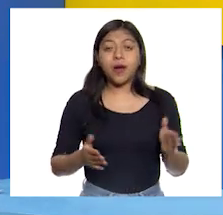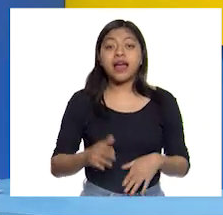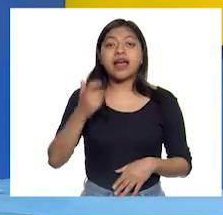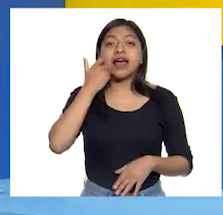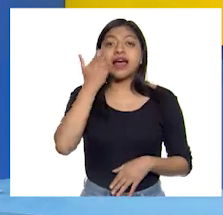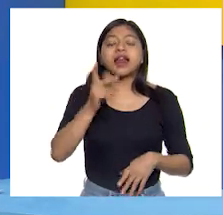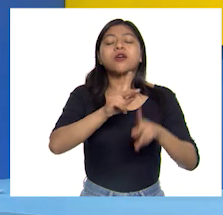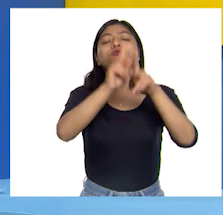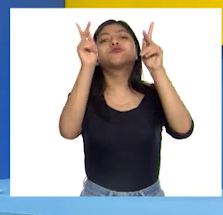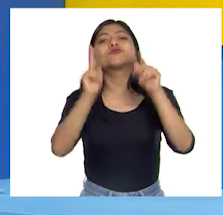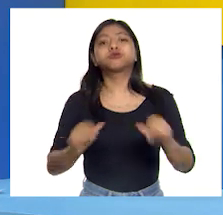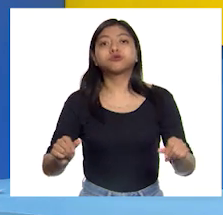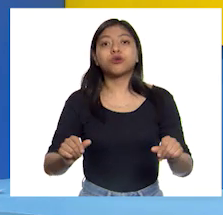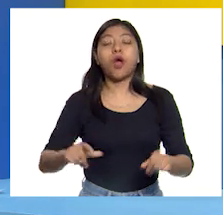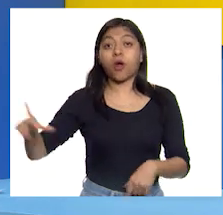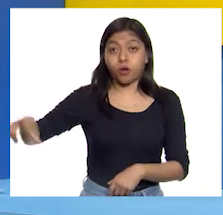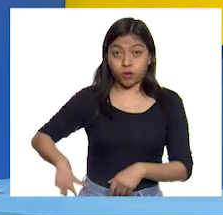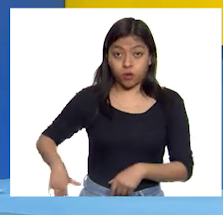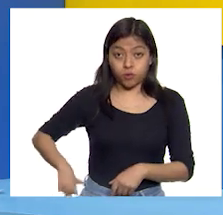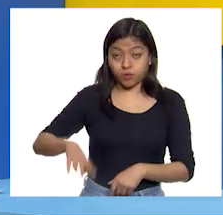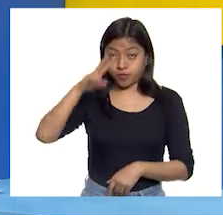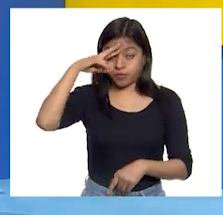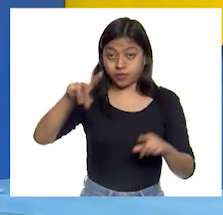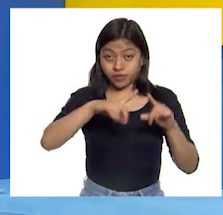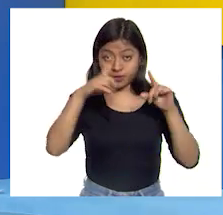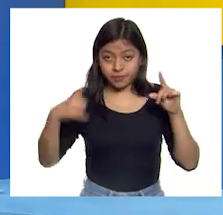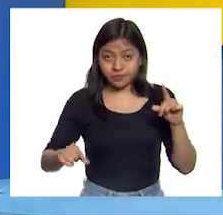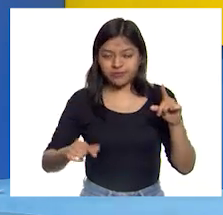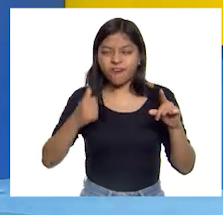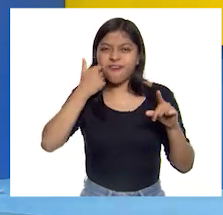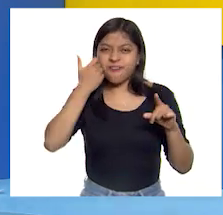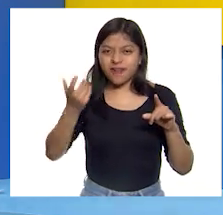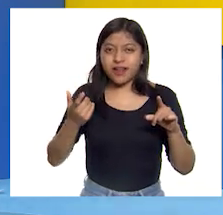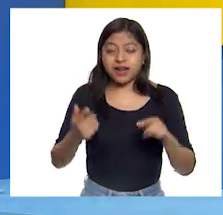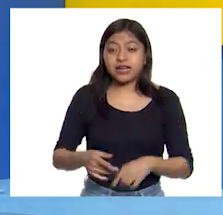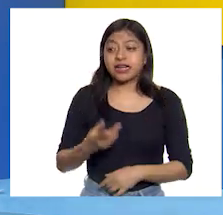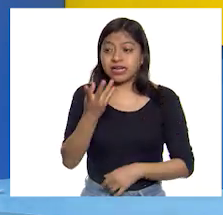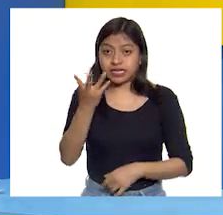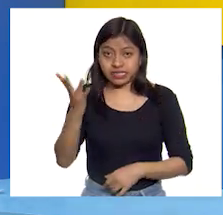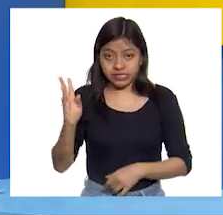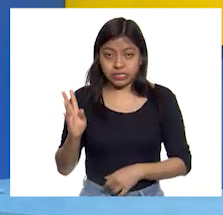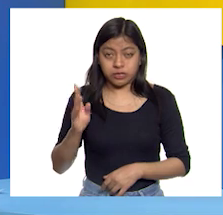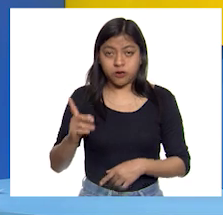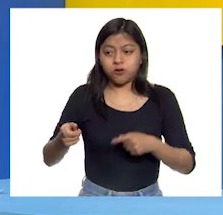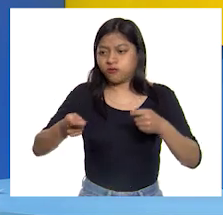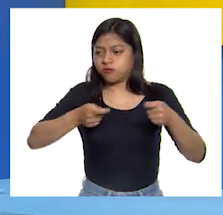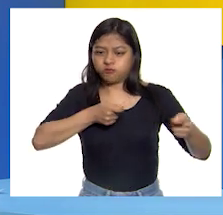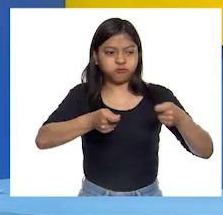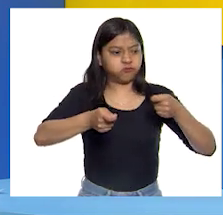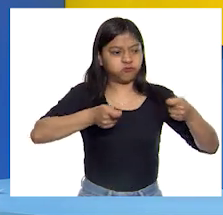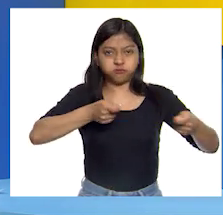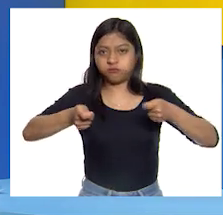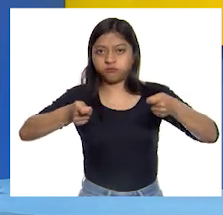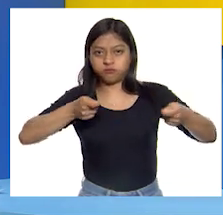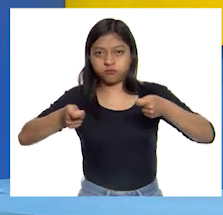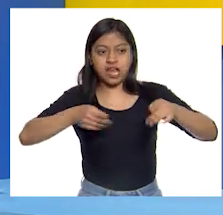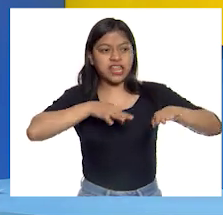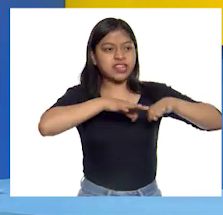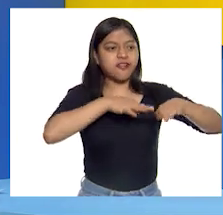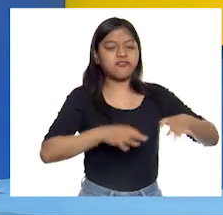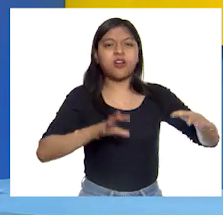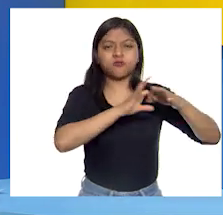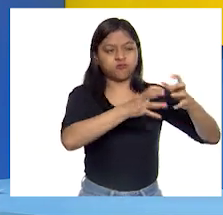sí. Aunque económicamente México estaba pasando por una de sus mejores épocas, había otros elementos en